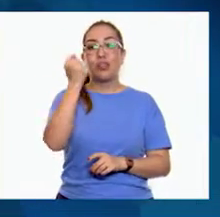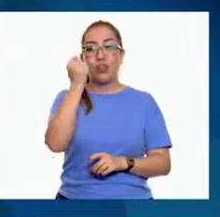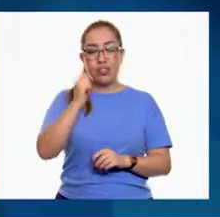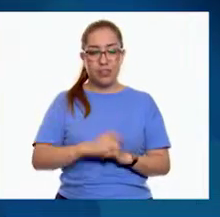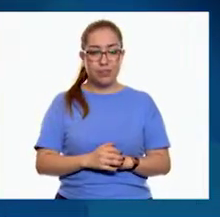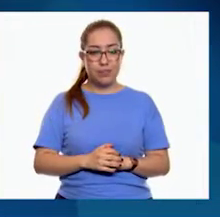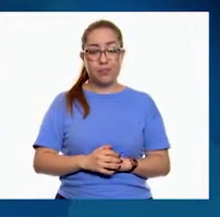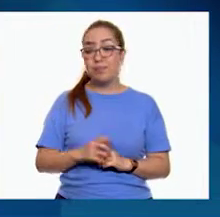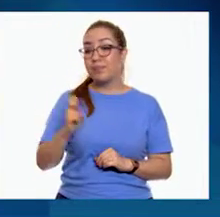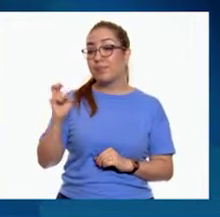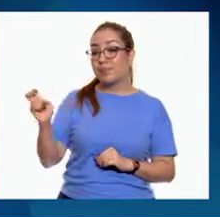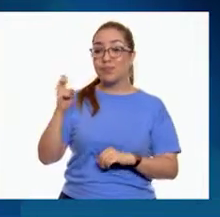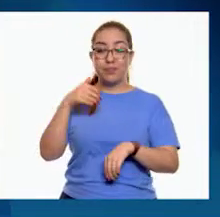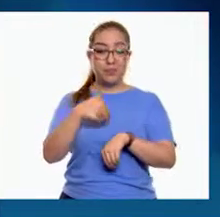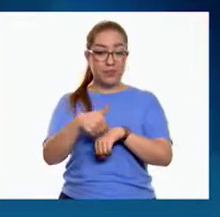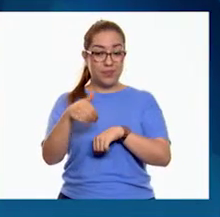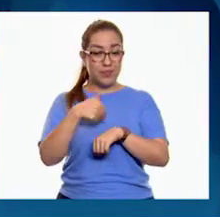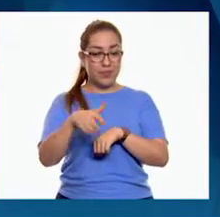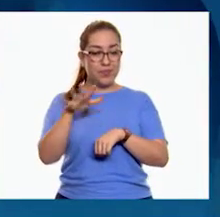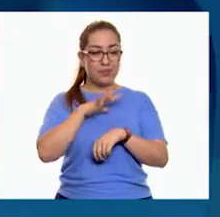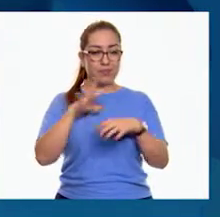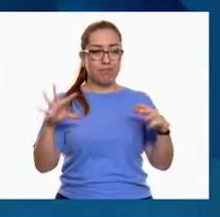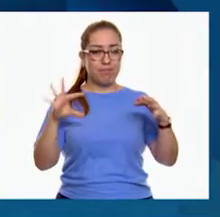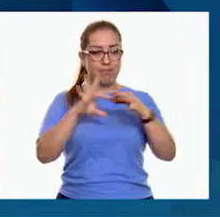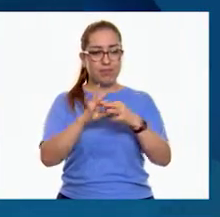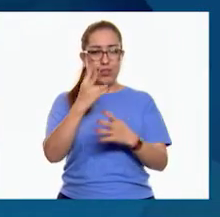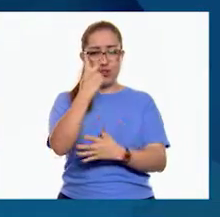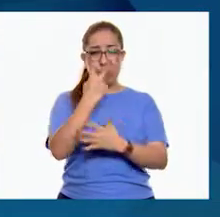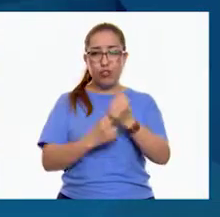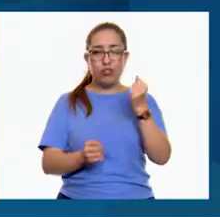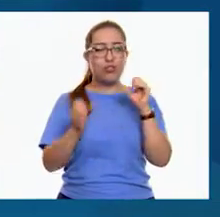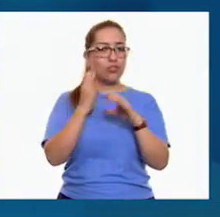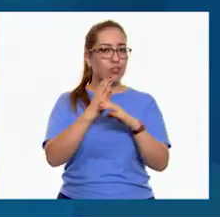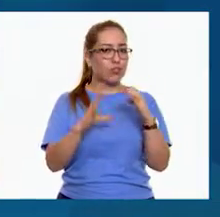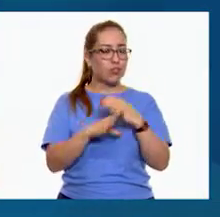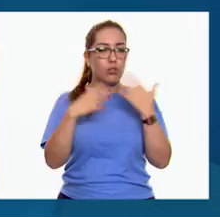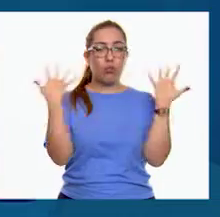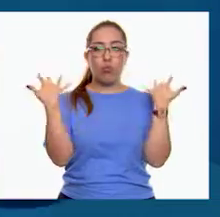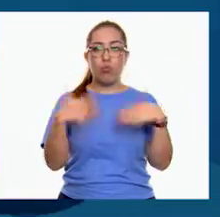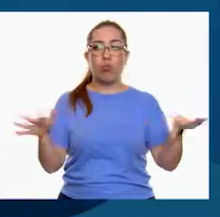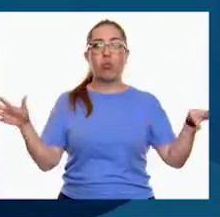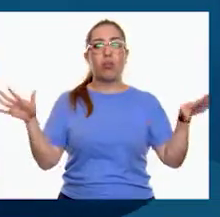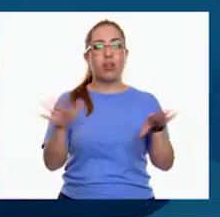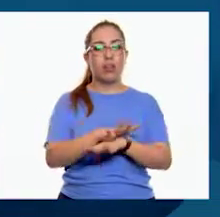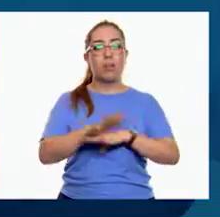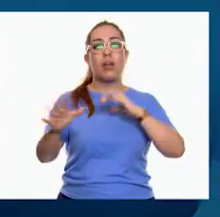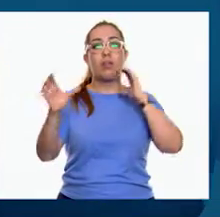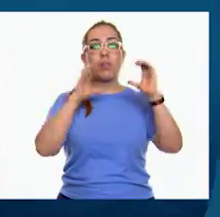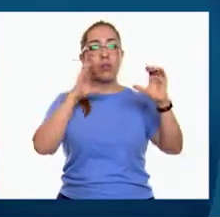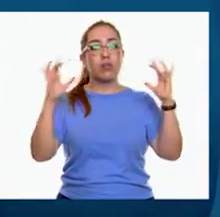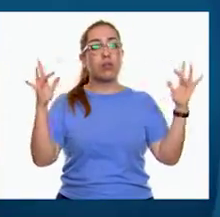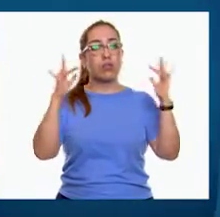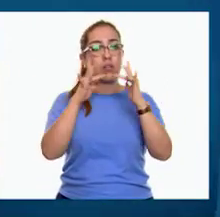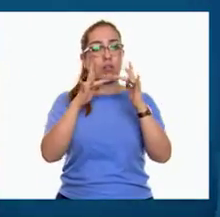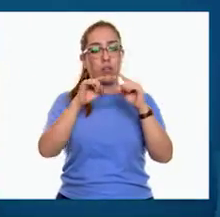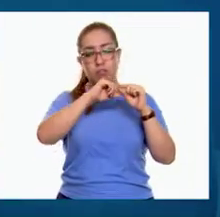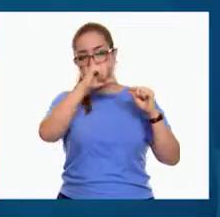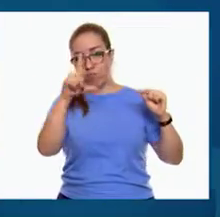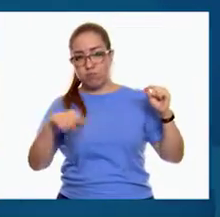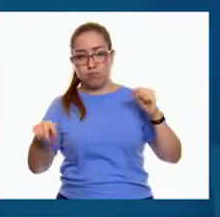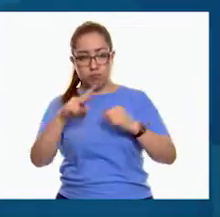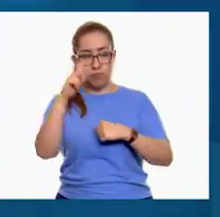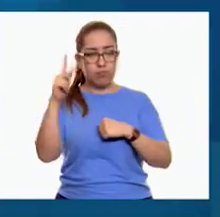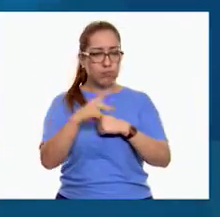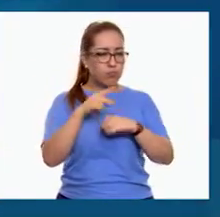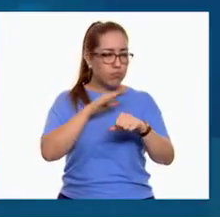Para este número, hemos decidido unir dos inventos tecnológicos que revolucionaron la comunicación en el país, la radio y